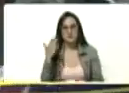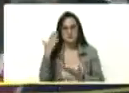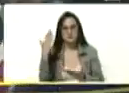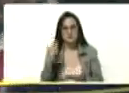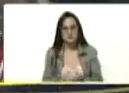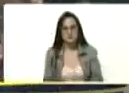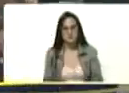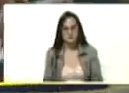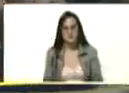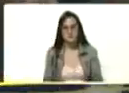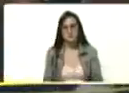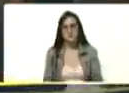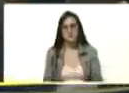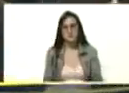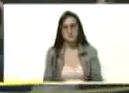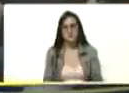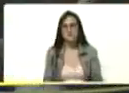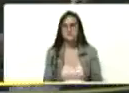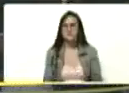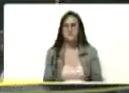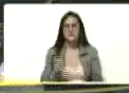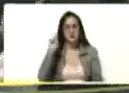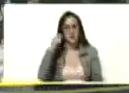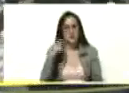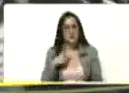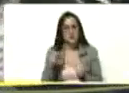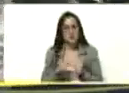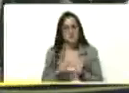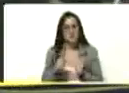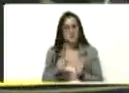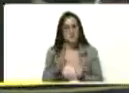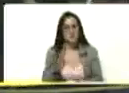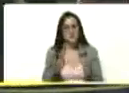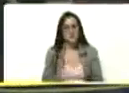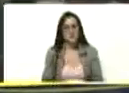bueno, me recordaba inmediatamente a Bishop.